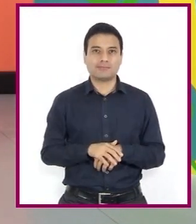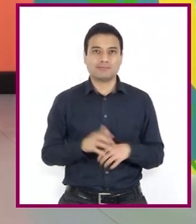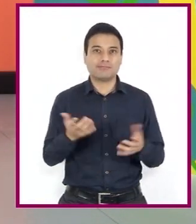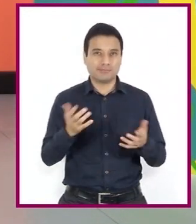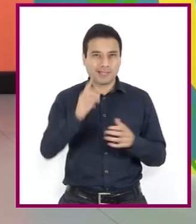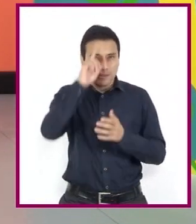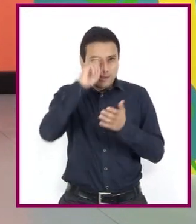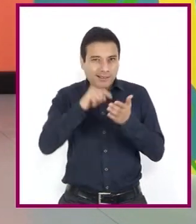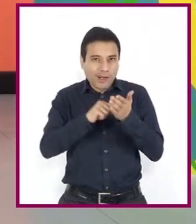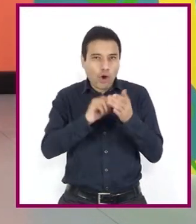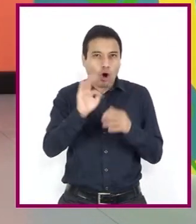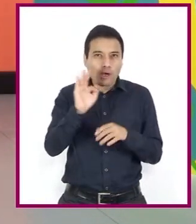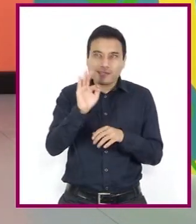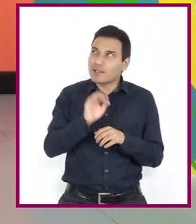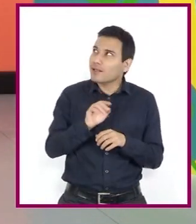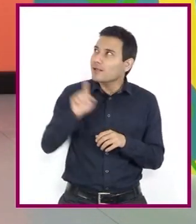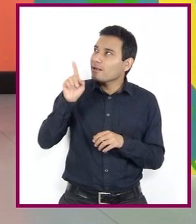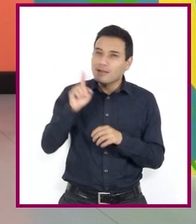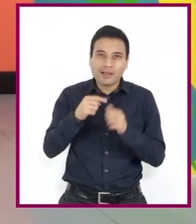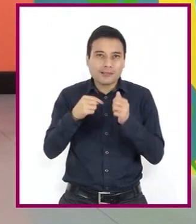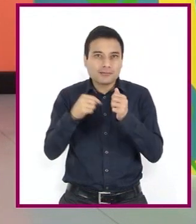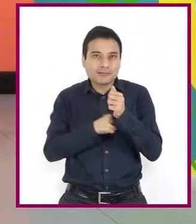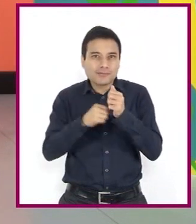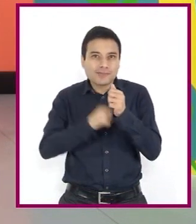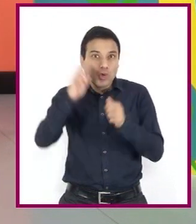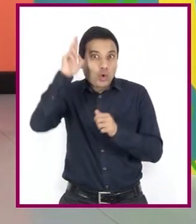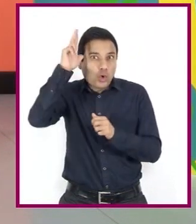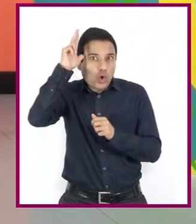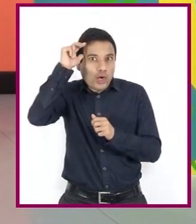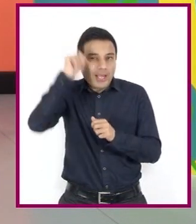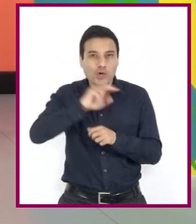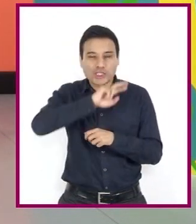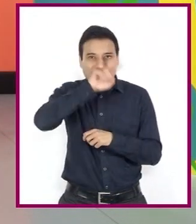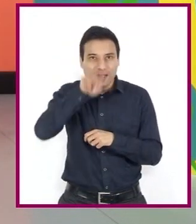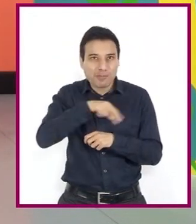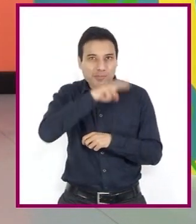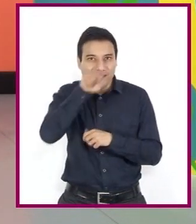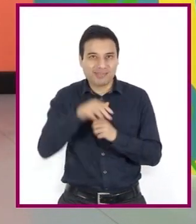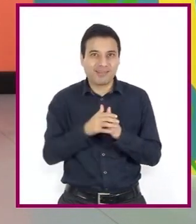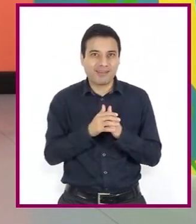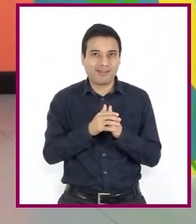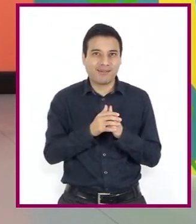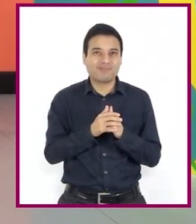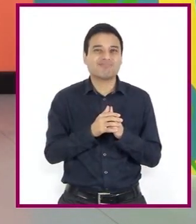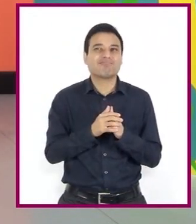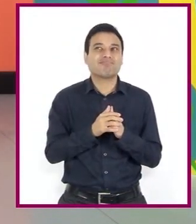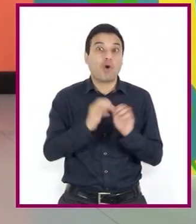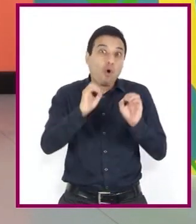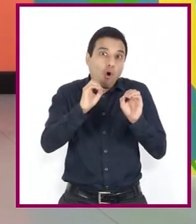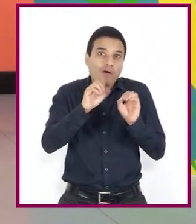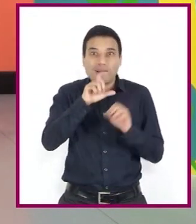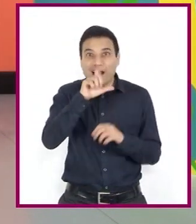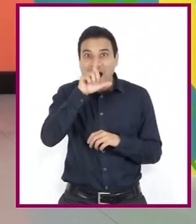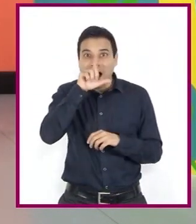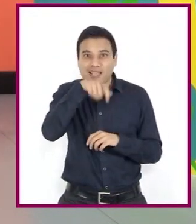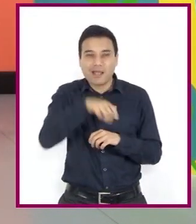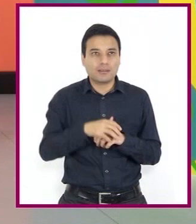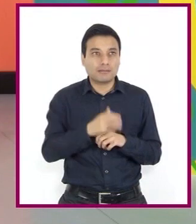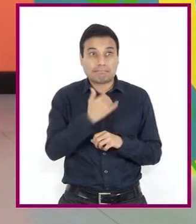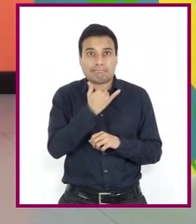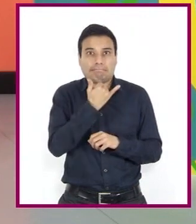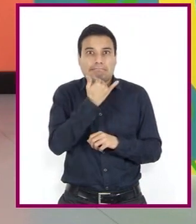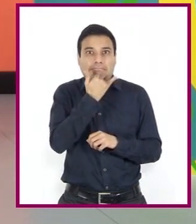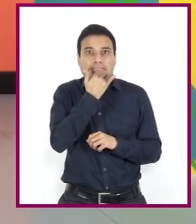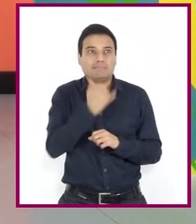un conejo o una serpiente. Y con ese cielo tan claro, pudiéramos observar un águila. Ay, perdón, profesor